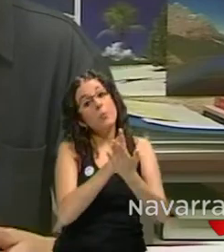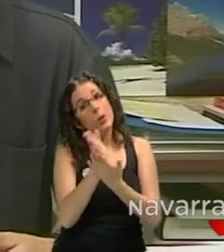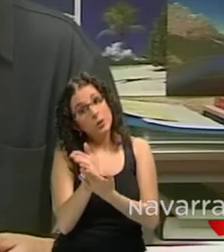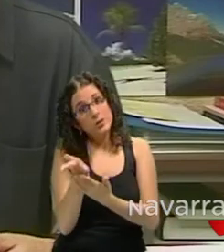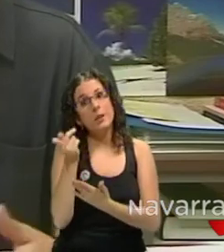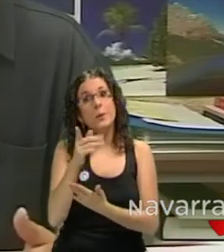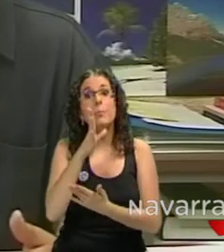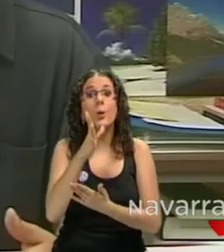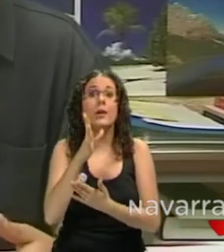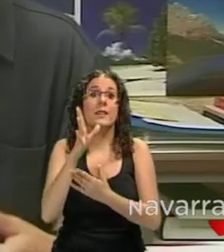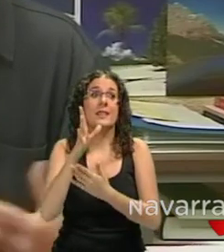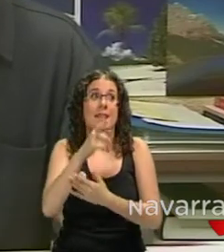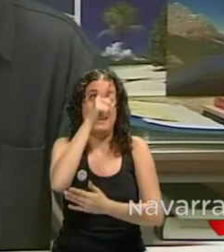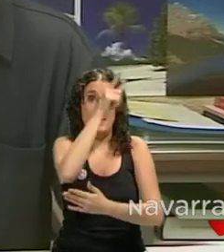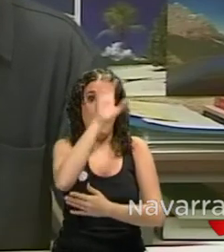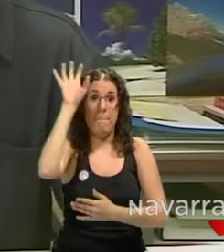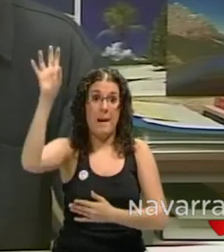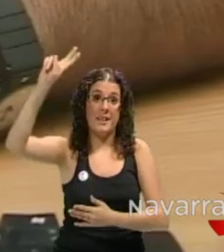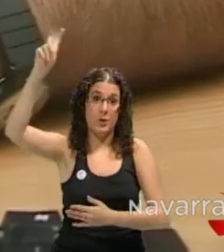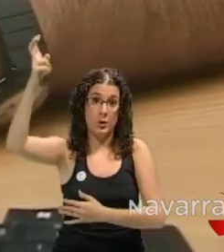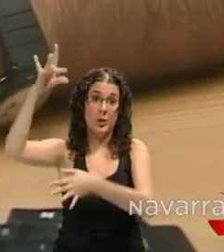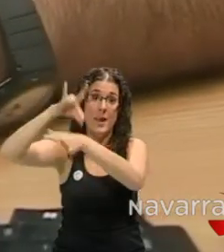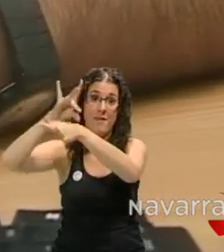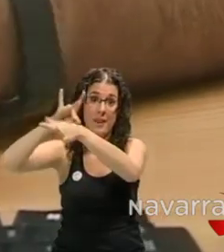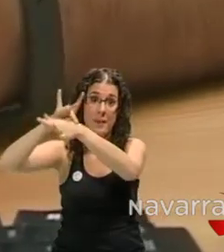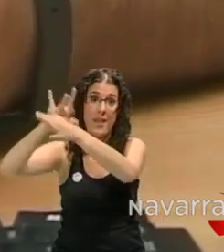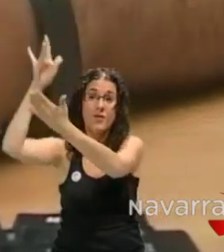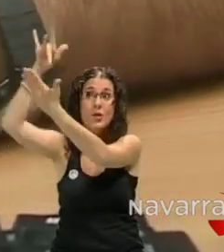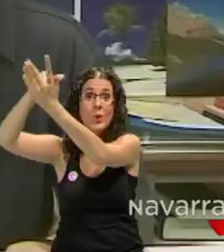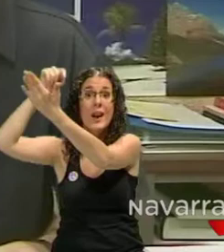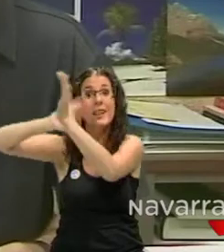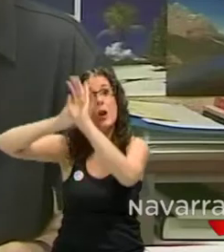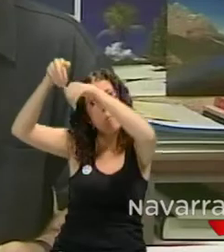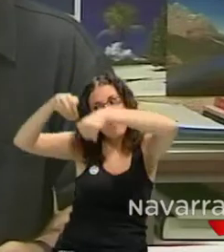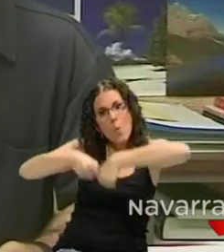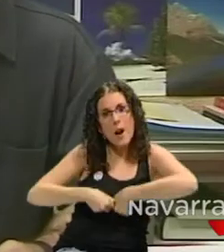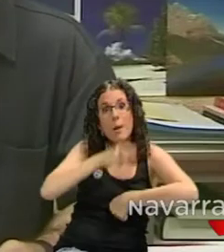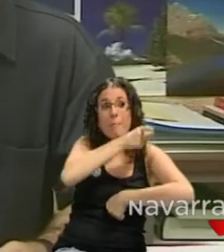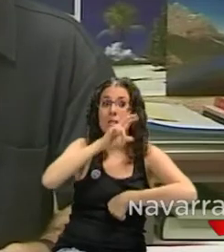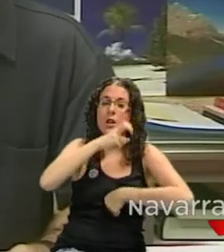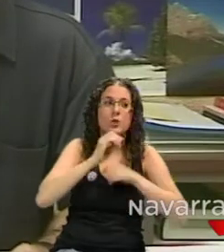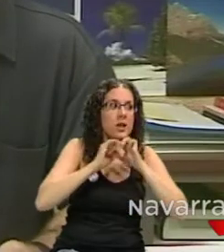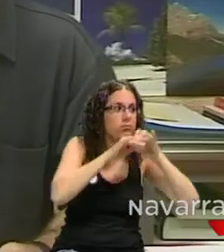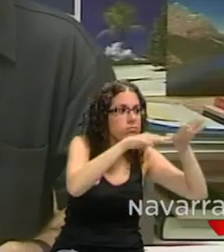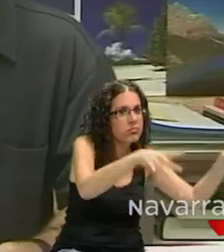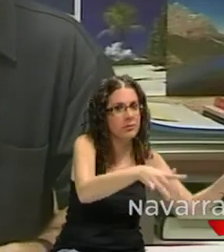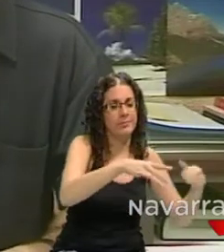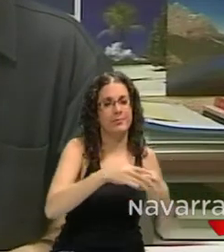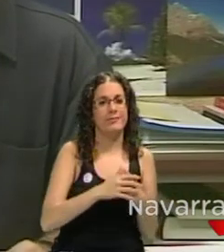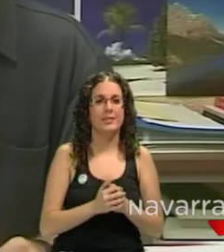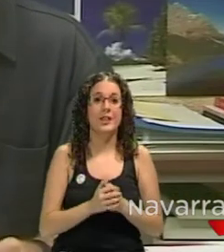vuelva aquí enfermo y luego contagie a otras personas la enfermedad que ha traído. Son enfermedades que ya empiezan los médicos de aquí a